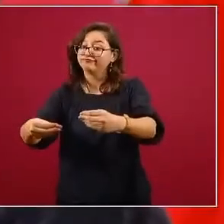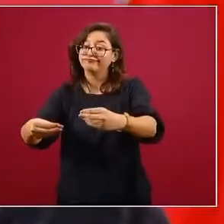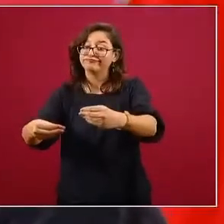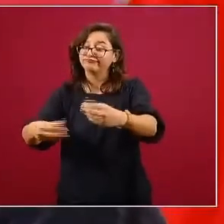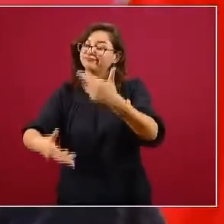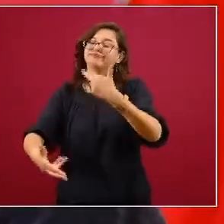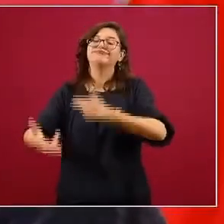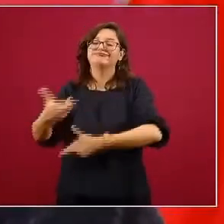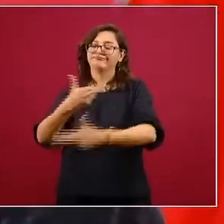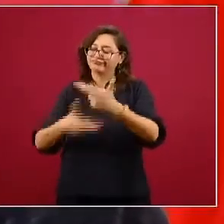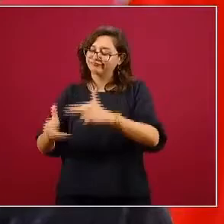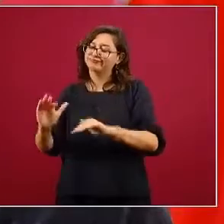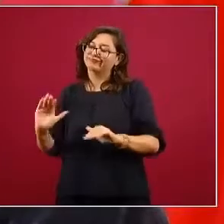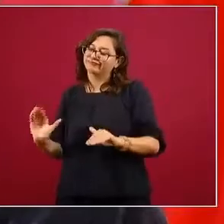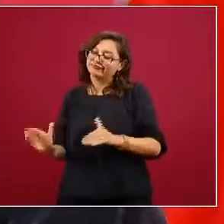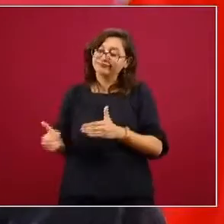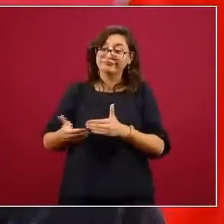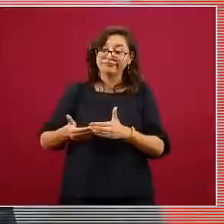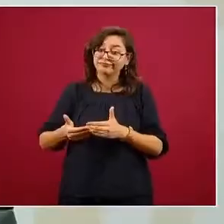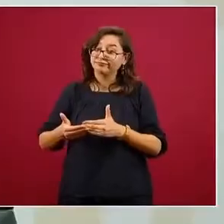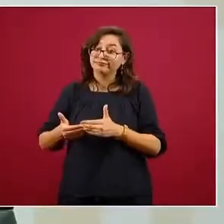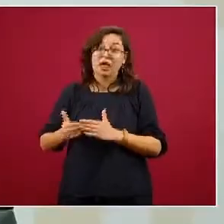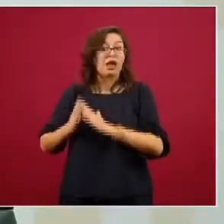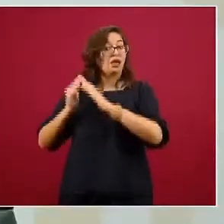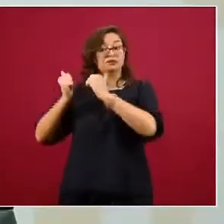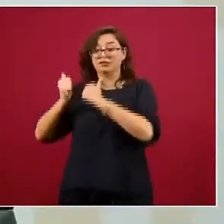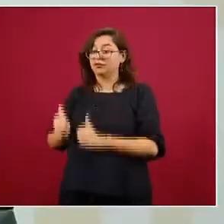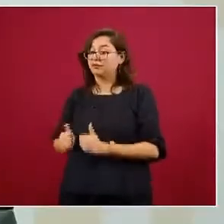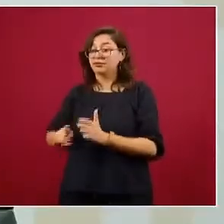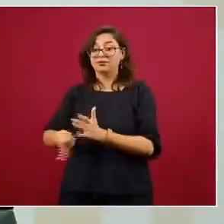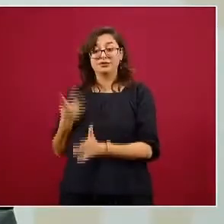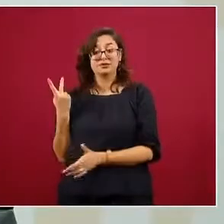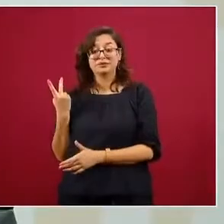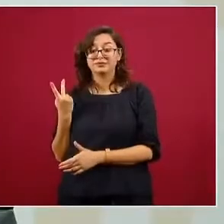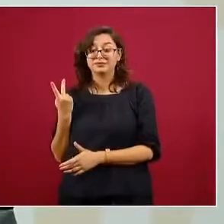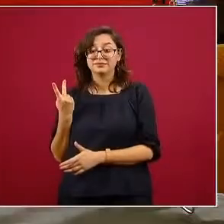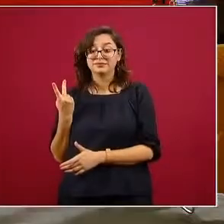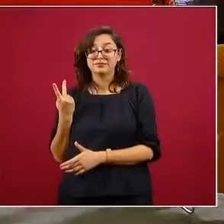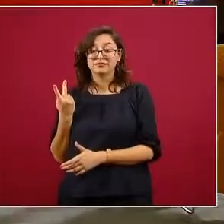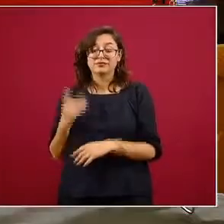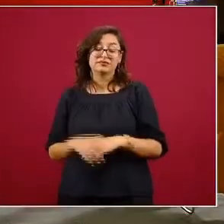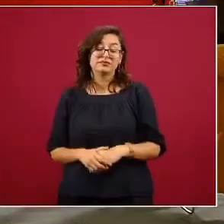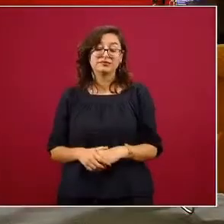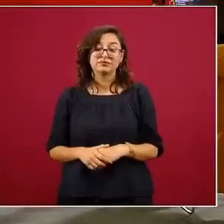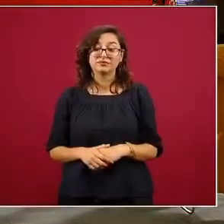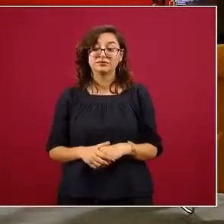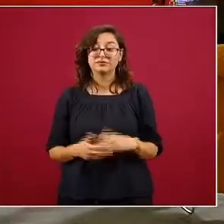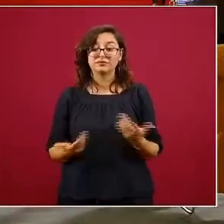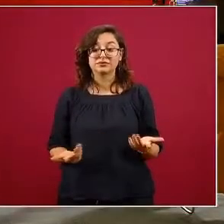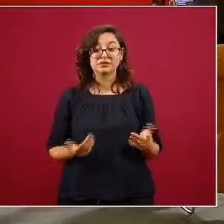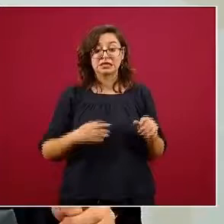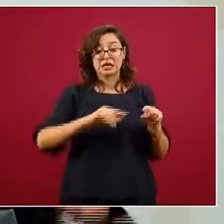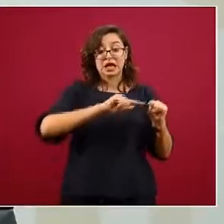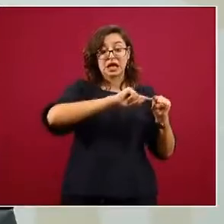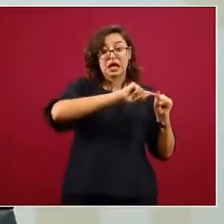un poco, o un poco más. Y el descenso de la curva no va a ser